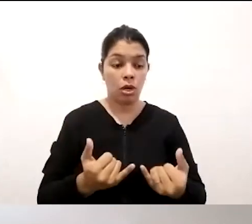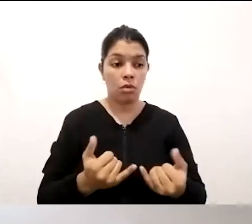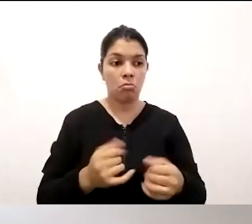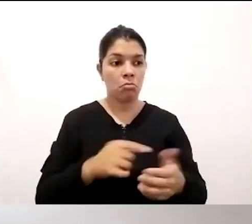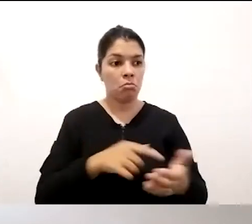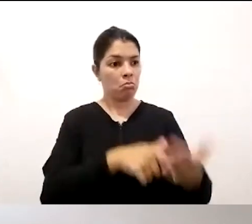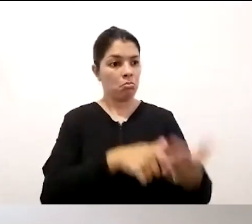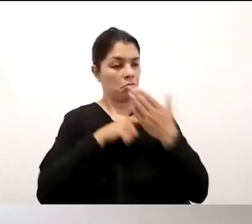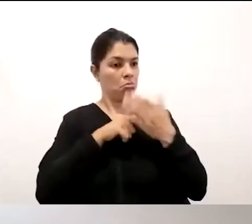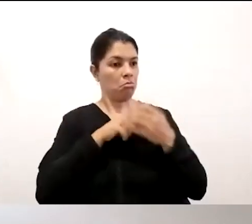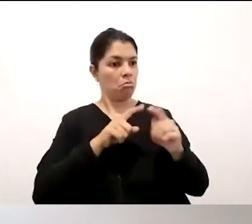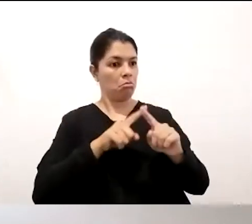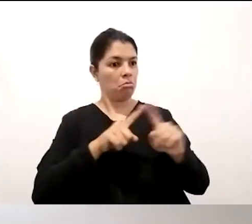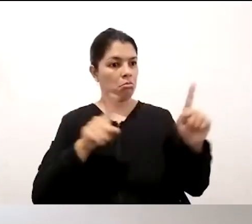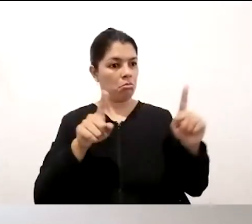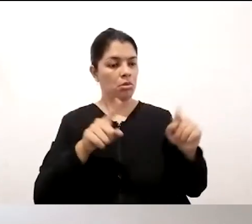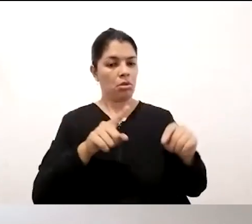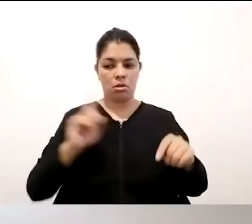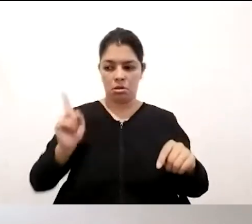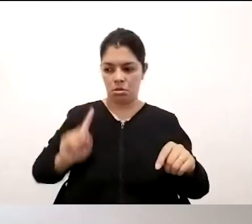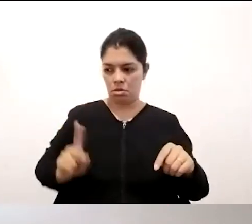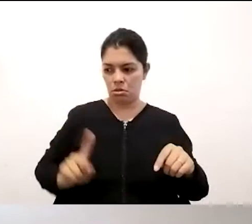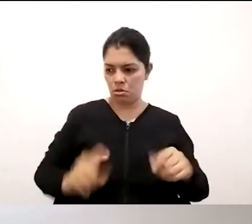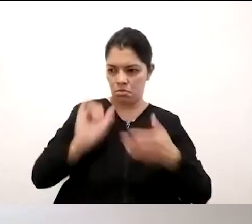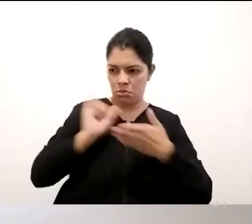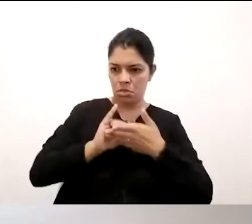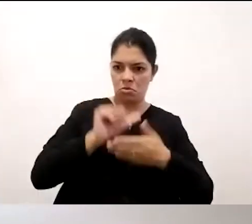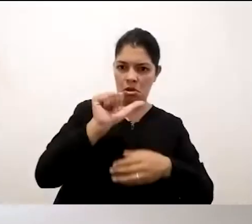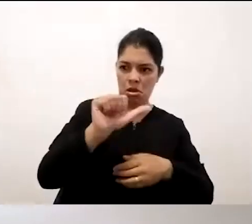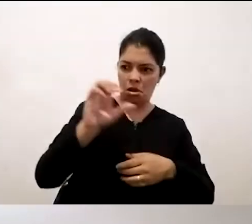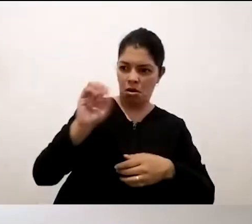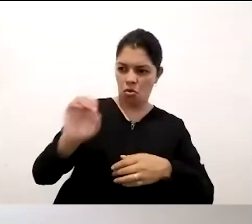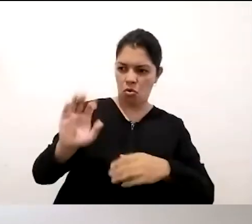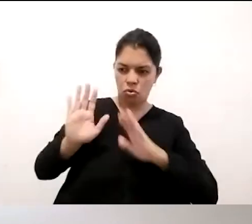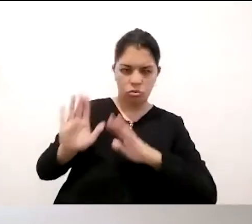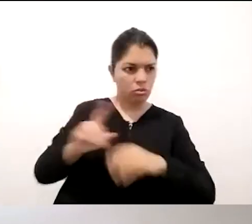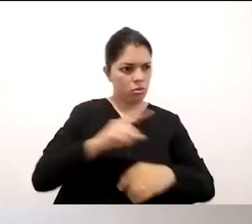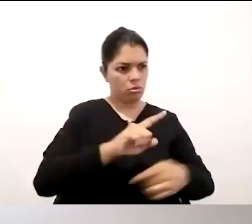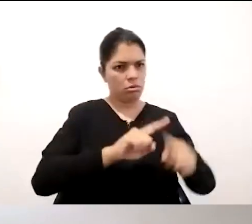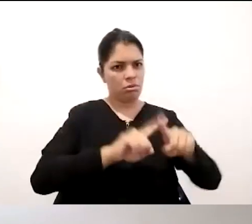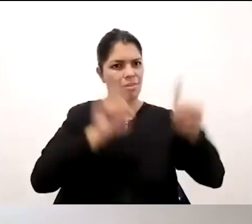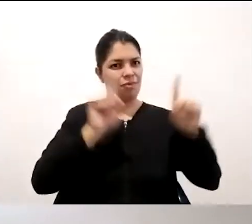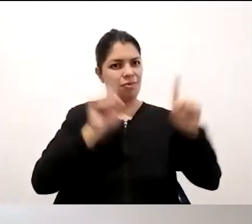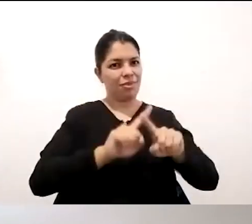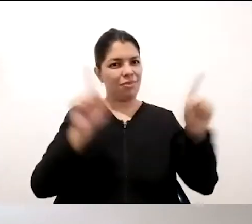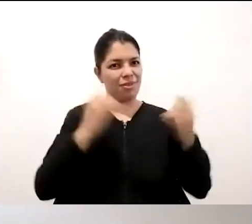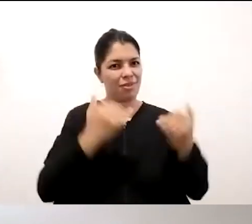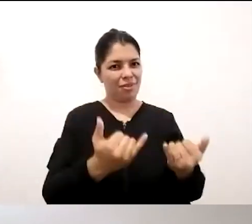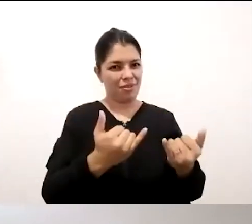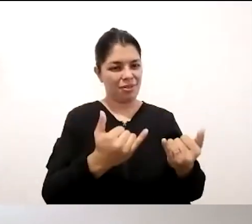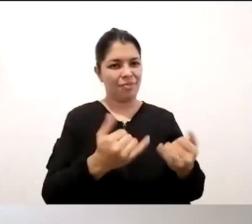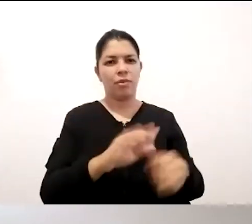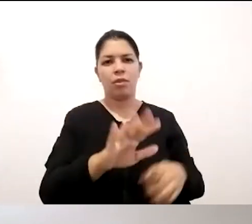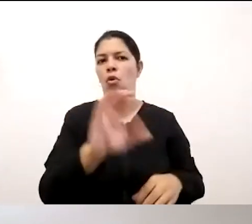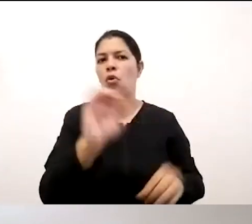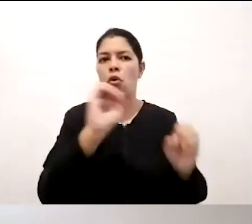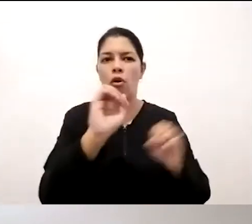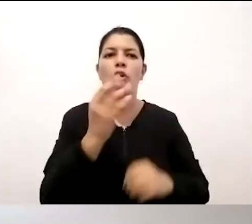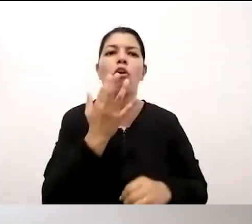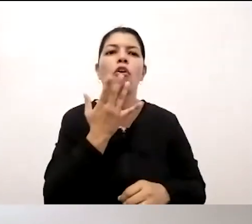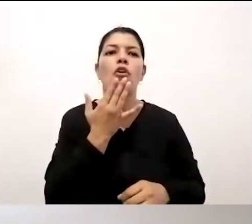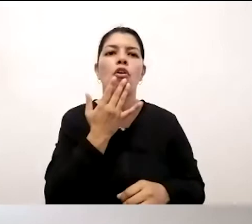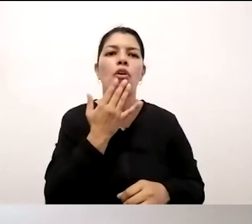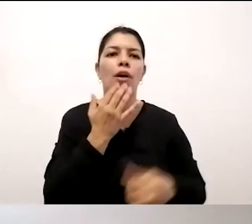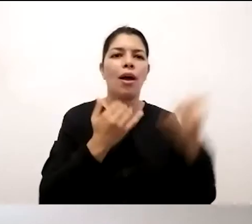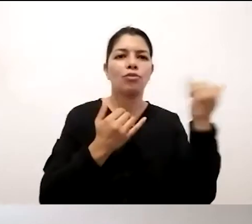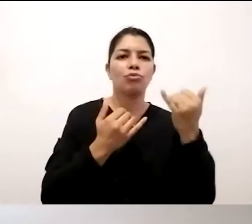a lo que es históricamente asociado para unos y para otros. Esto mismo sucede con los colores tradicionales azul,